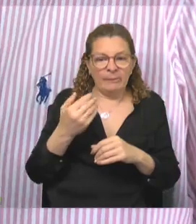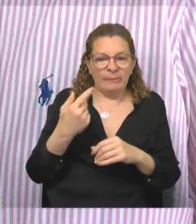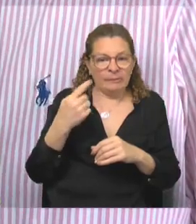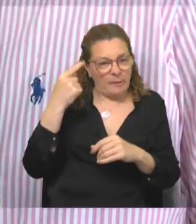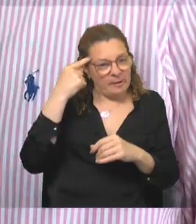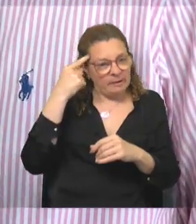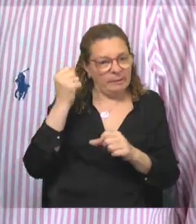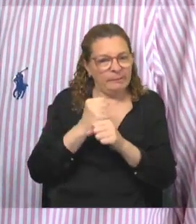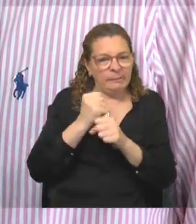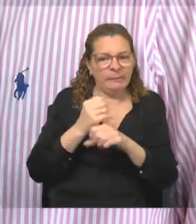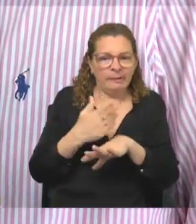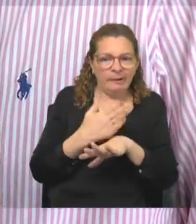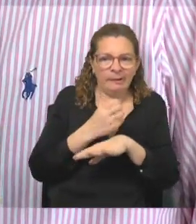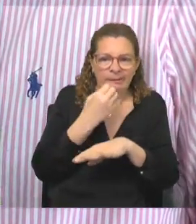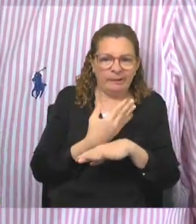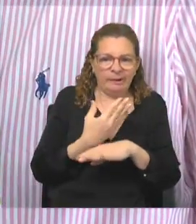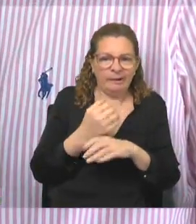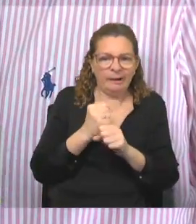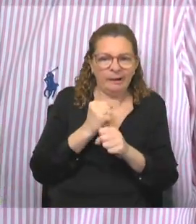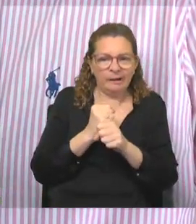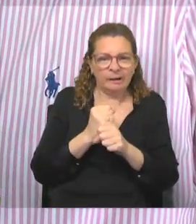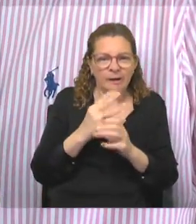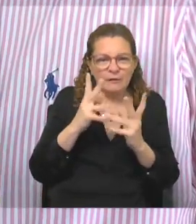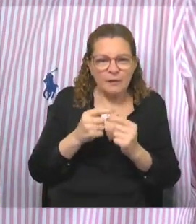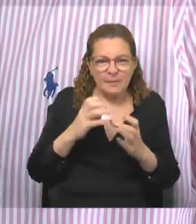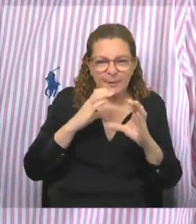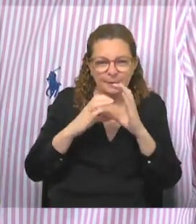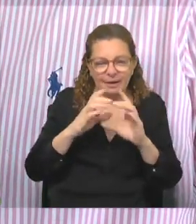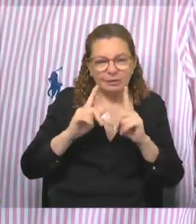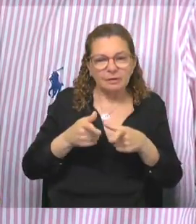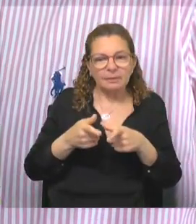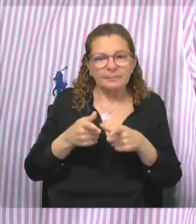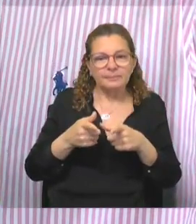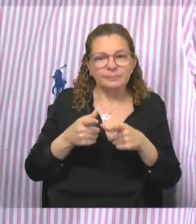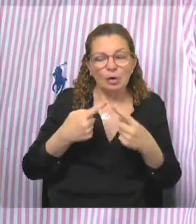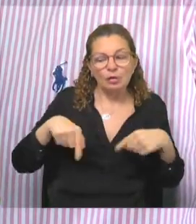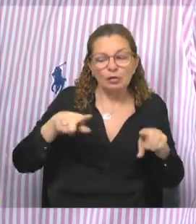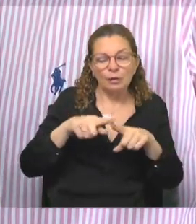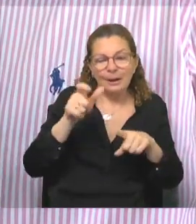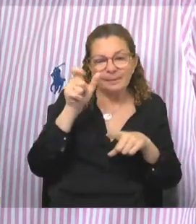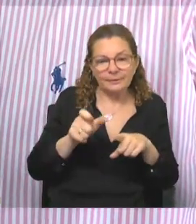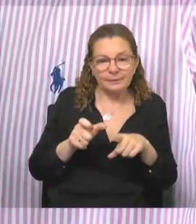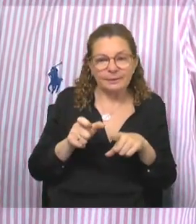post no eh Nada creo que hay muchas estrategias de comunicación particularmente con la población